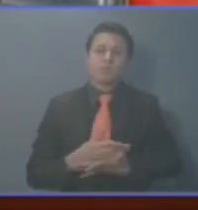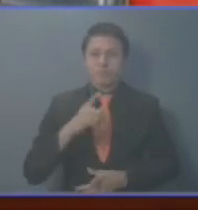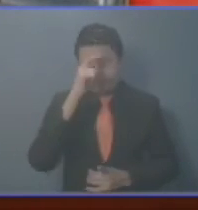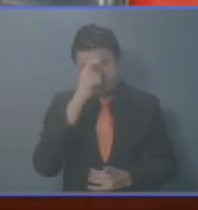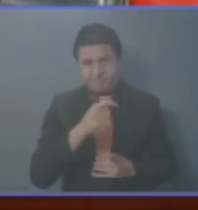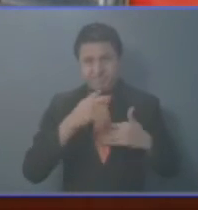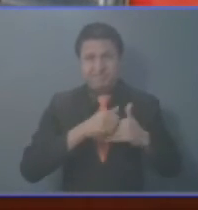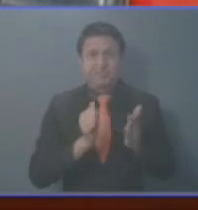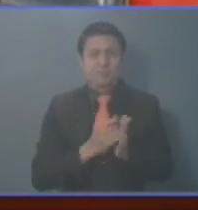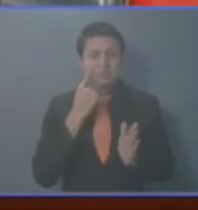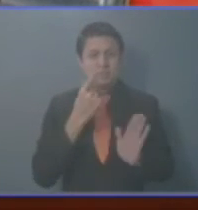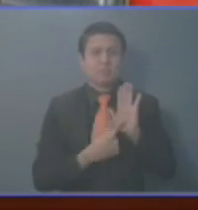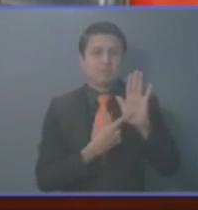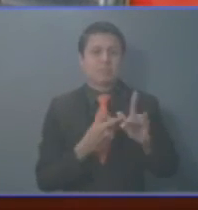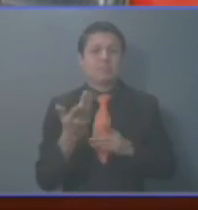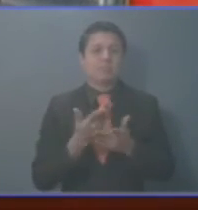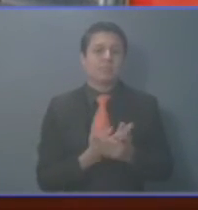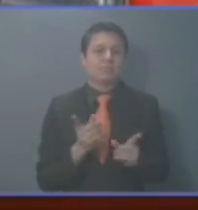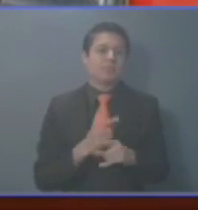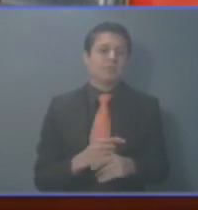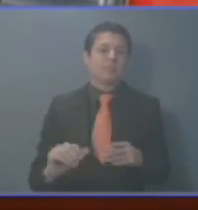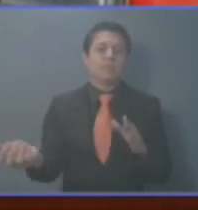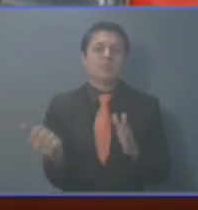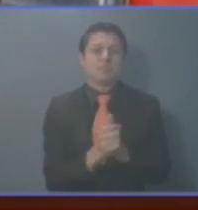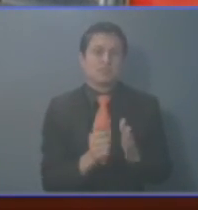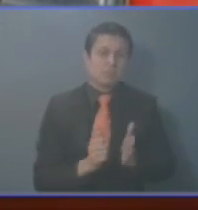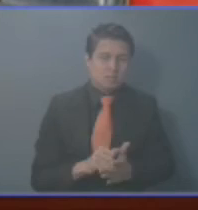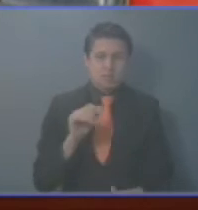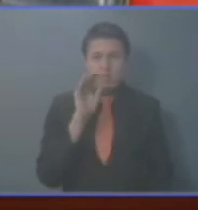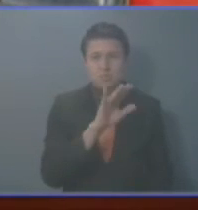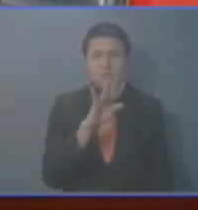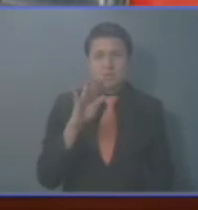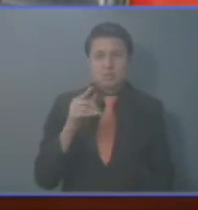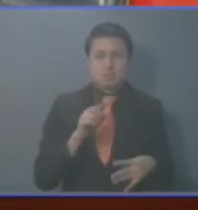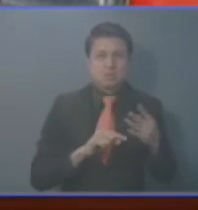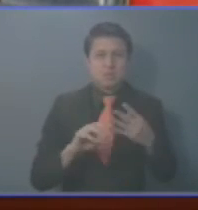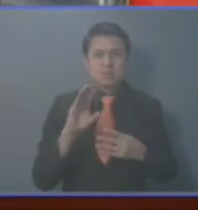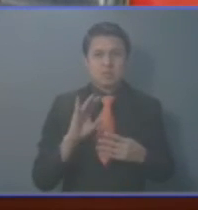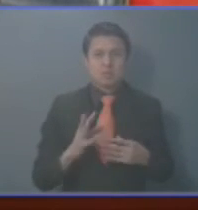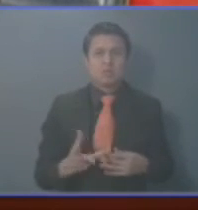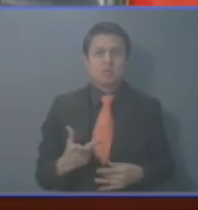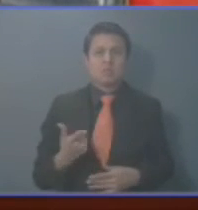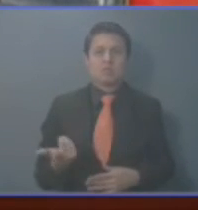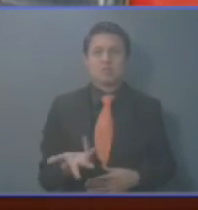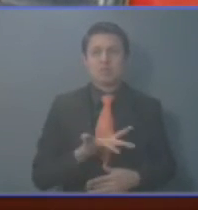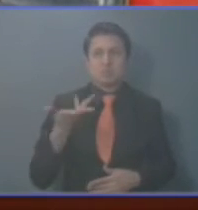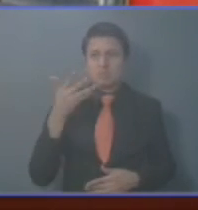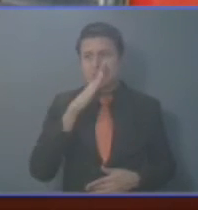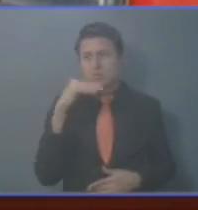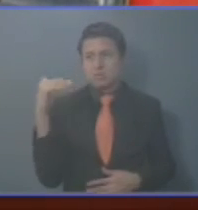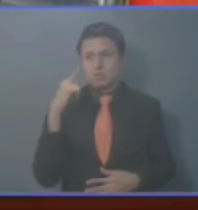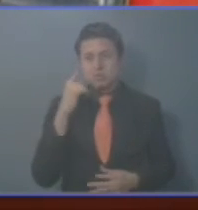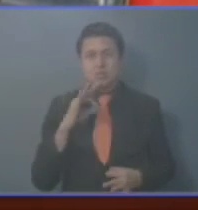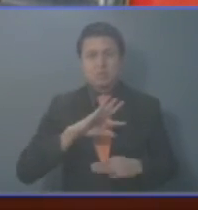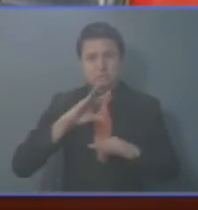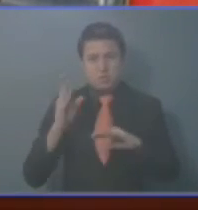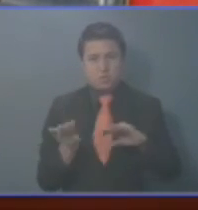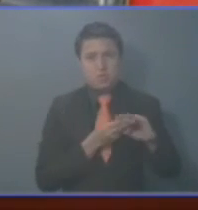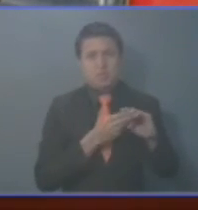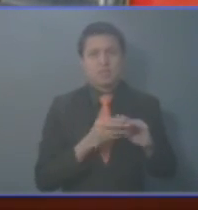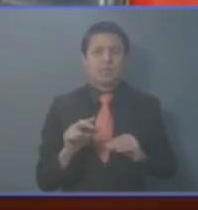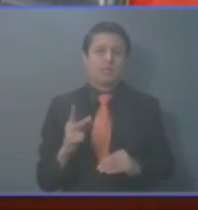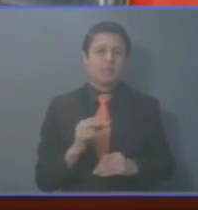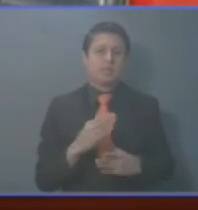honorable Asamblea Legislativa se reforme el artículo 54 de la Constitución de la República a fin de adicionar